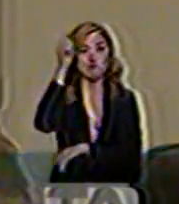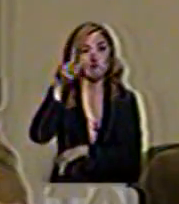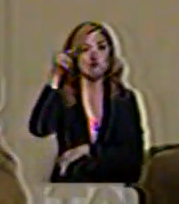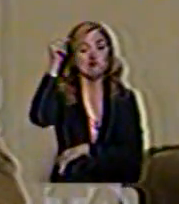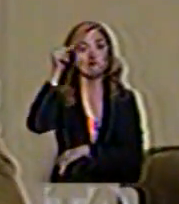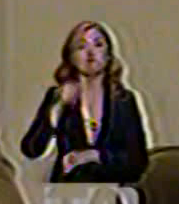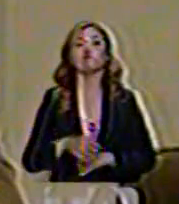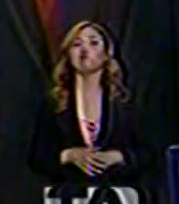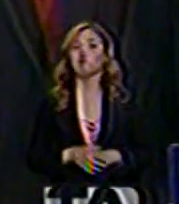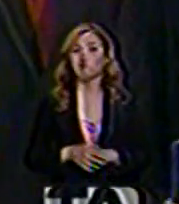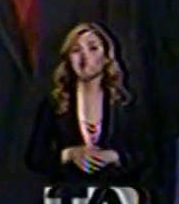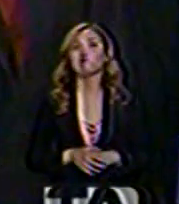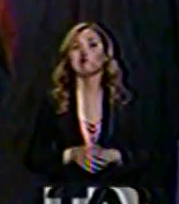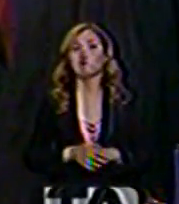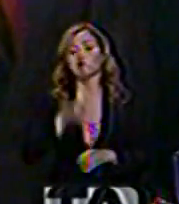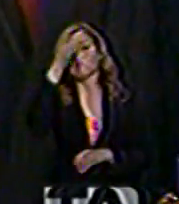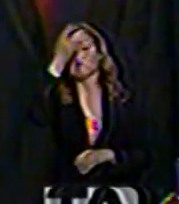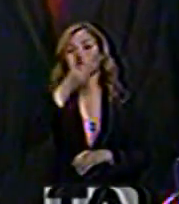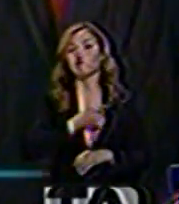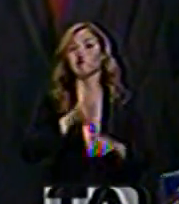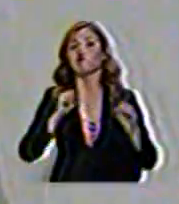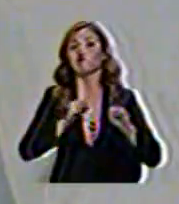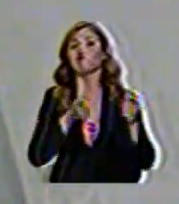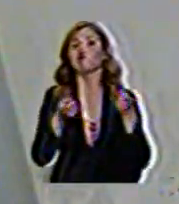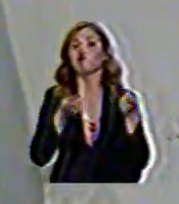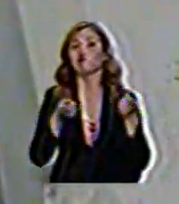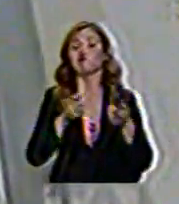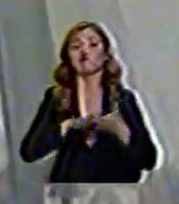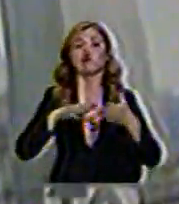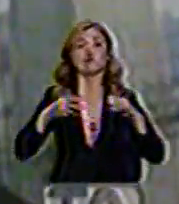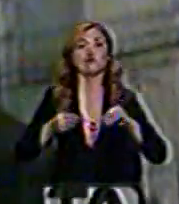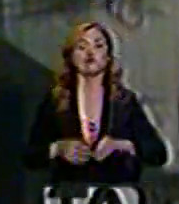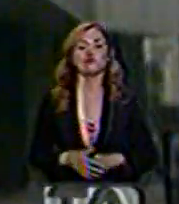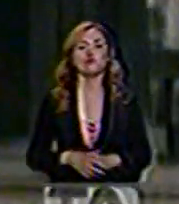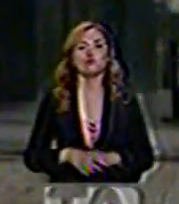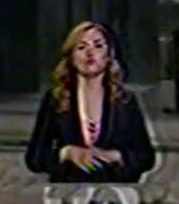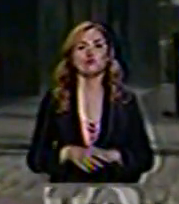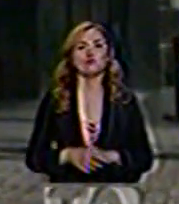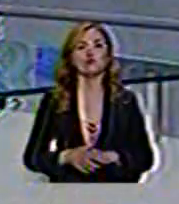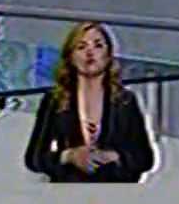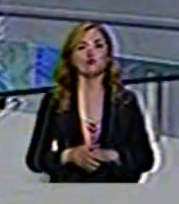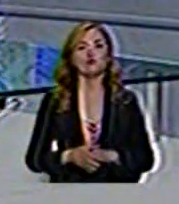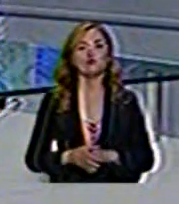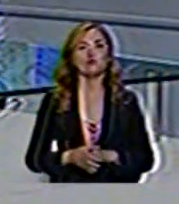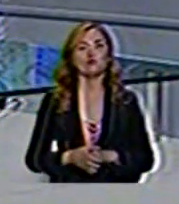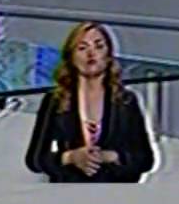correspondientes para que tomen medidas. En Quito, Daniela Valencia, 24 horas.